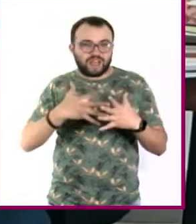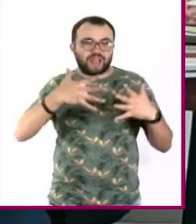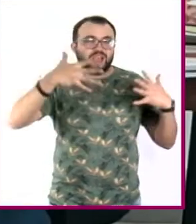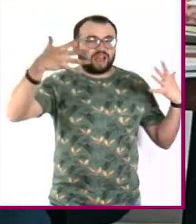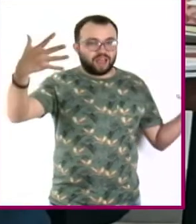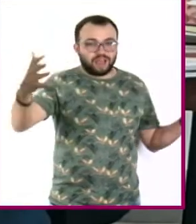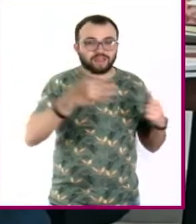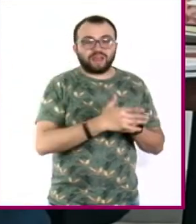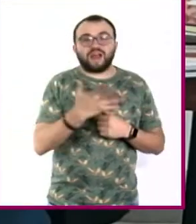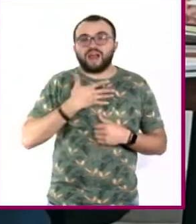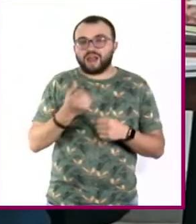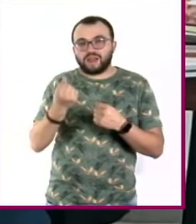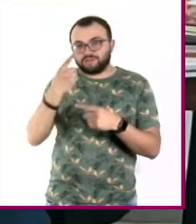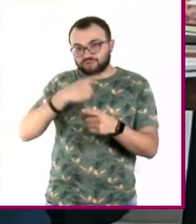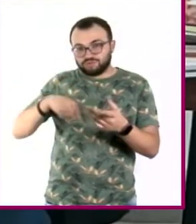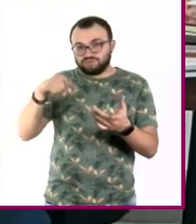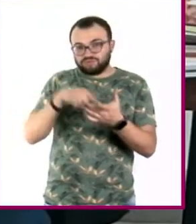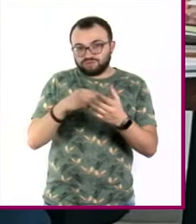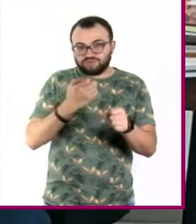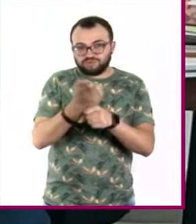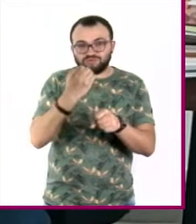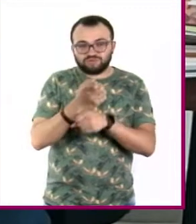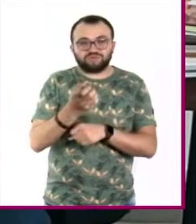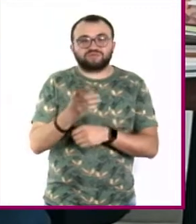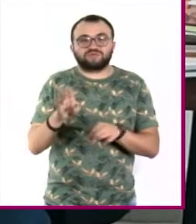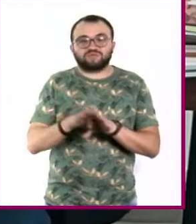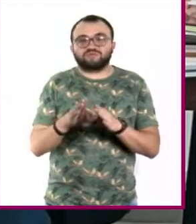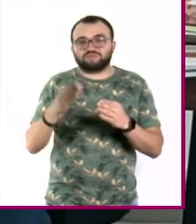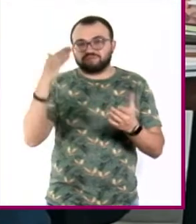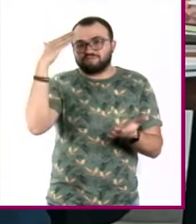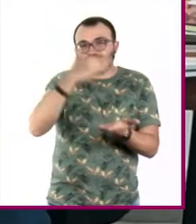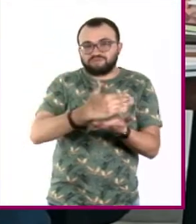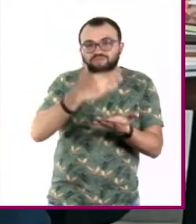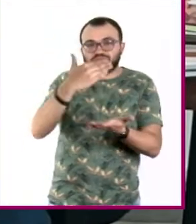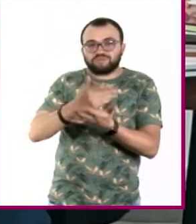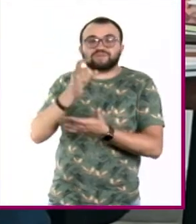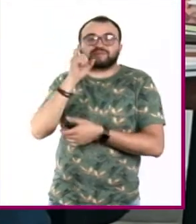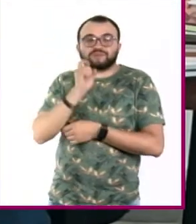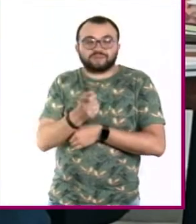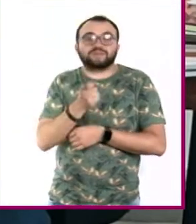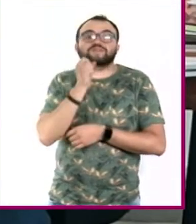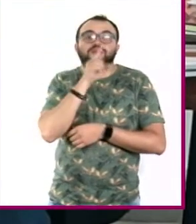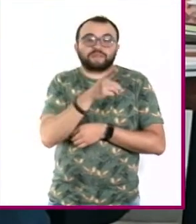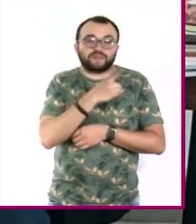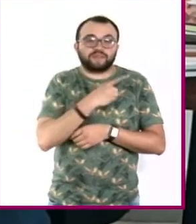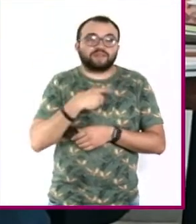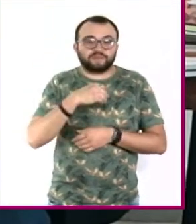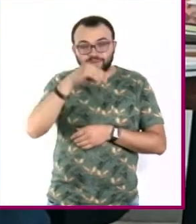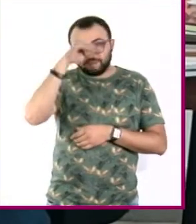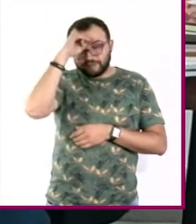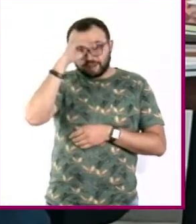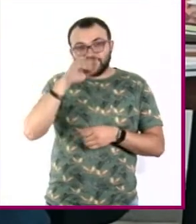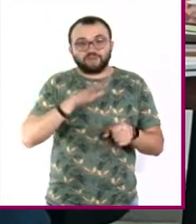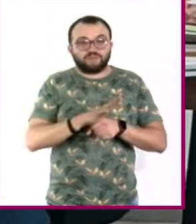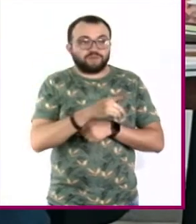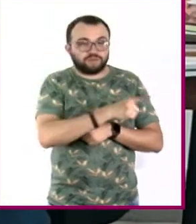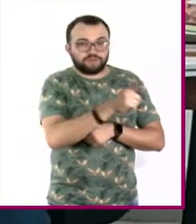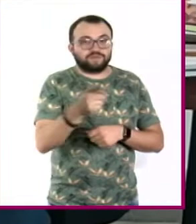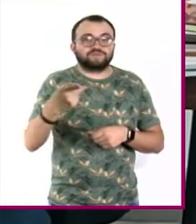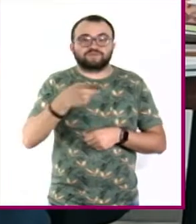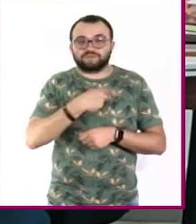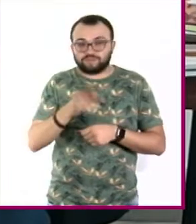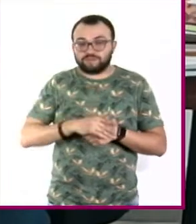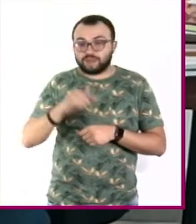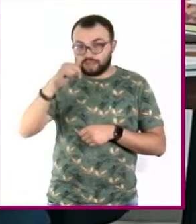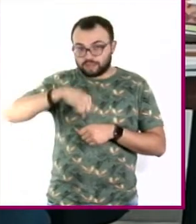con restricciones a la conectividad. Además, hay que considerar el nivel de pobreza. Por ejemplo, la mismísima Ciudad de México,